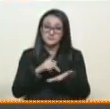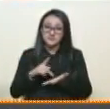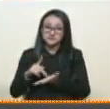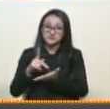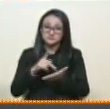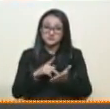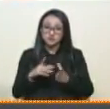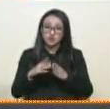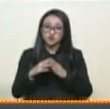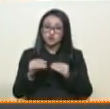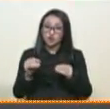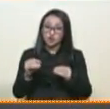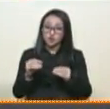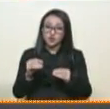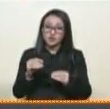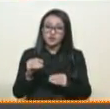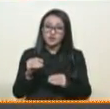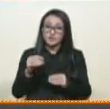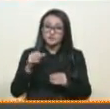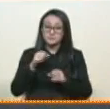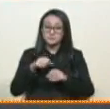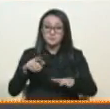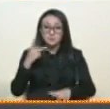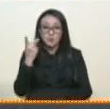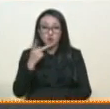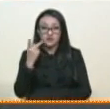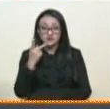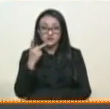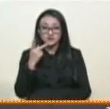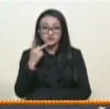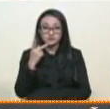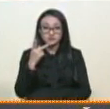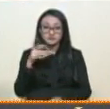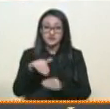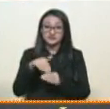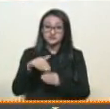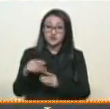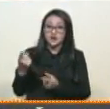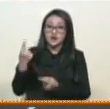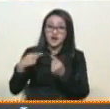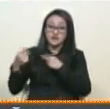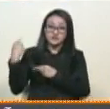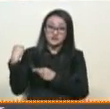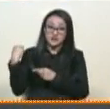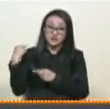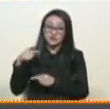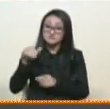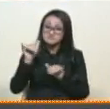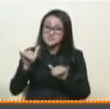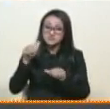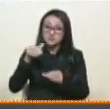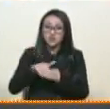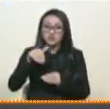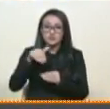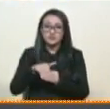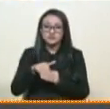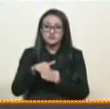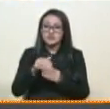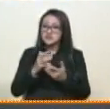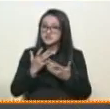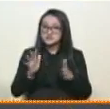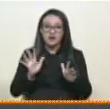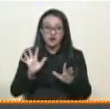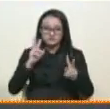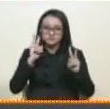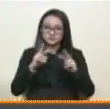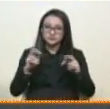todos los partidos políticos, tiene una fecha de corte X para elecciones anteriores. ese registro que fue ya previamente